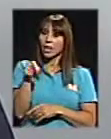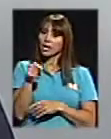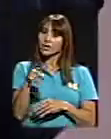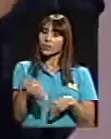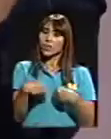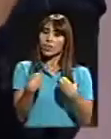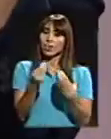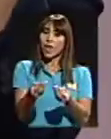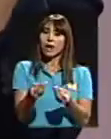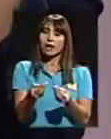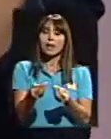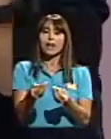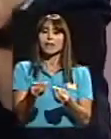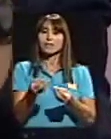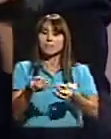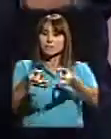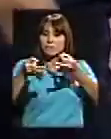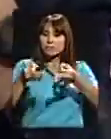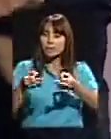habían sacado de la manga,